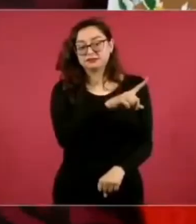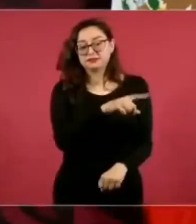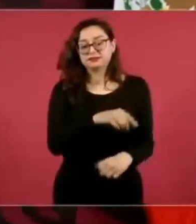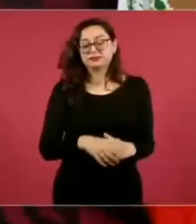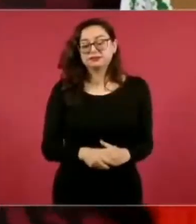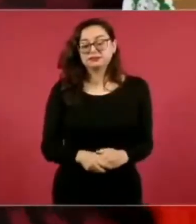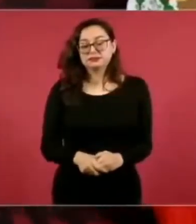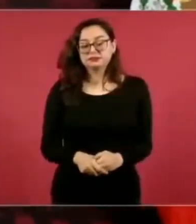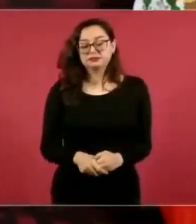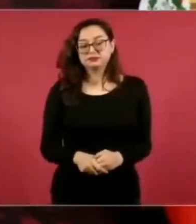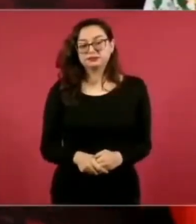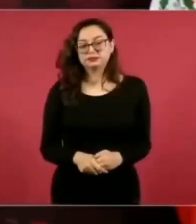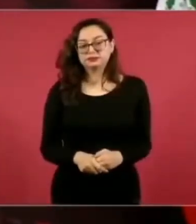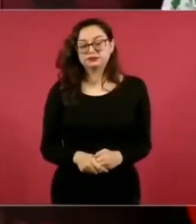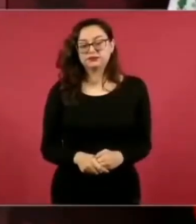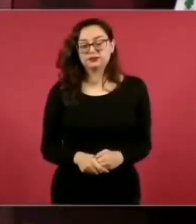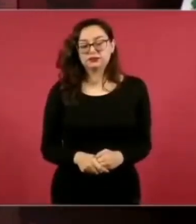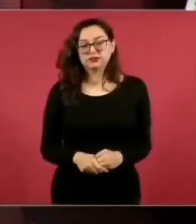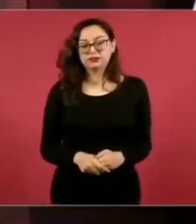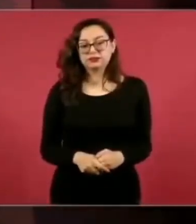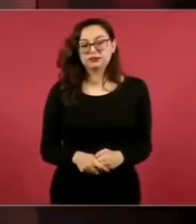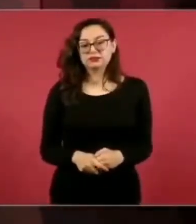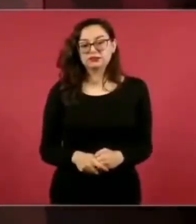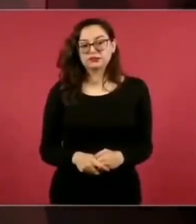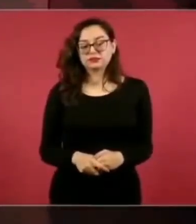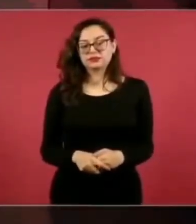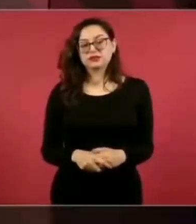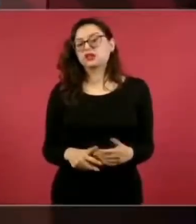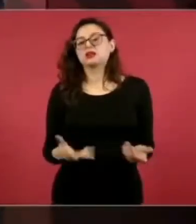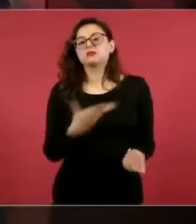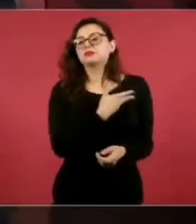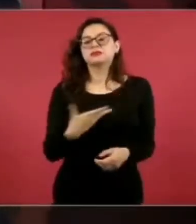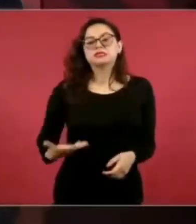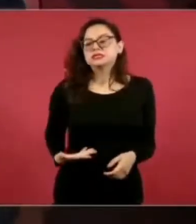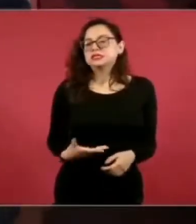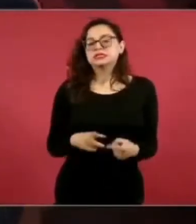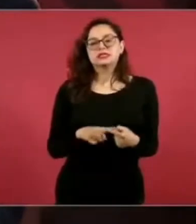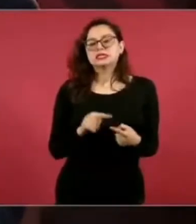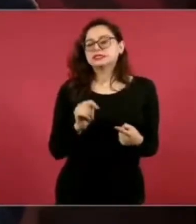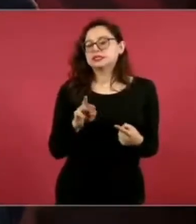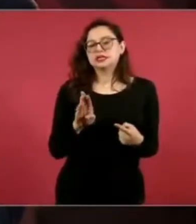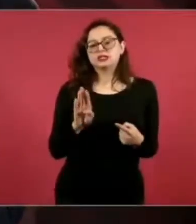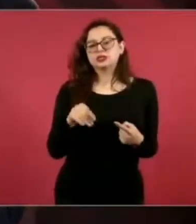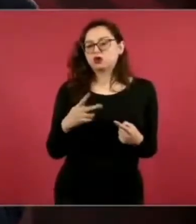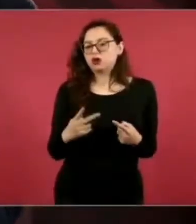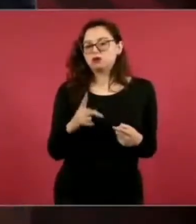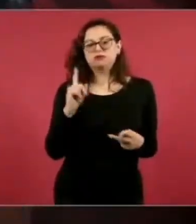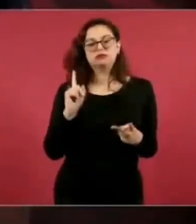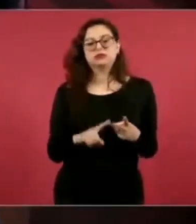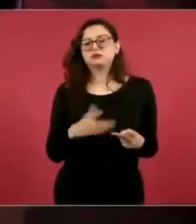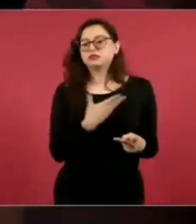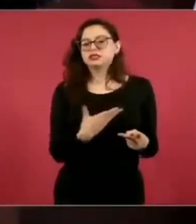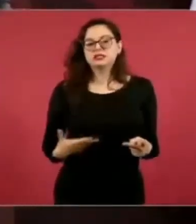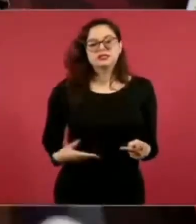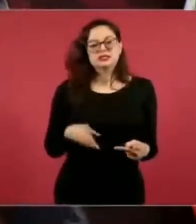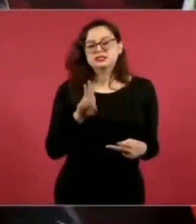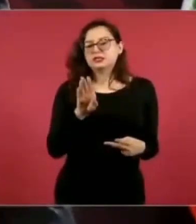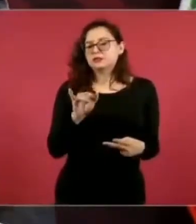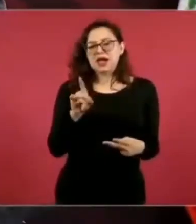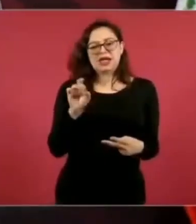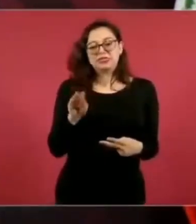No es el presidente Trump, no es el presidente Biden, es